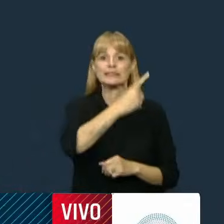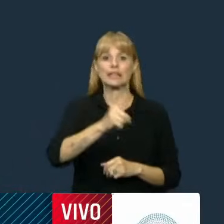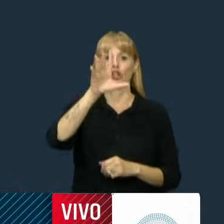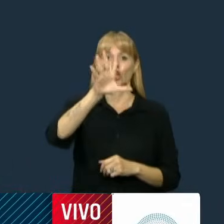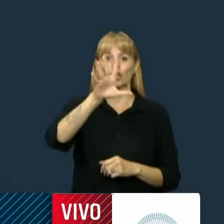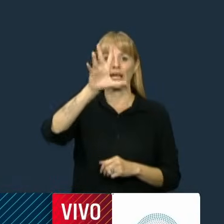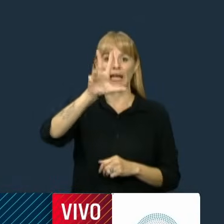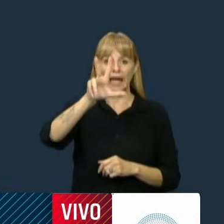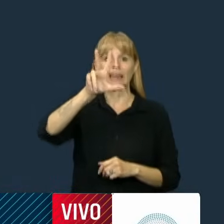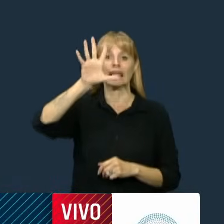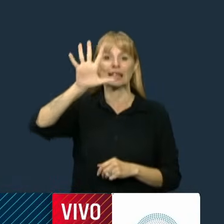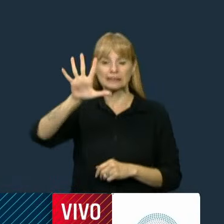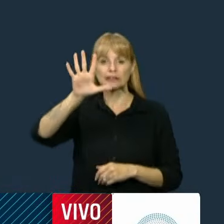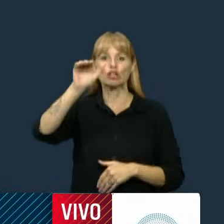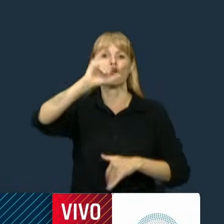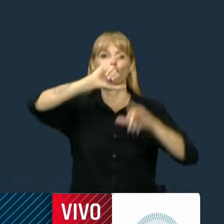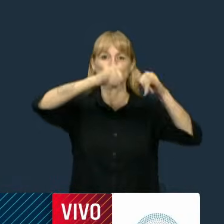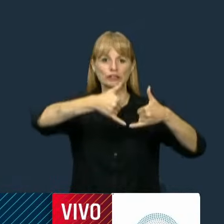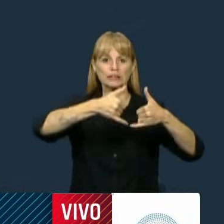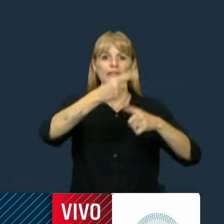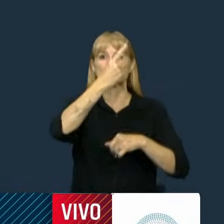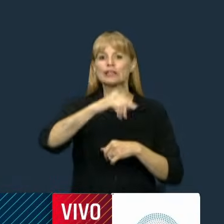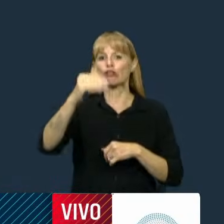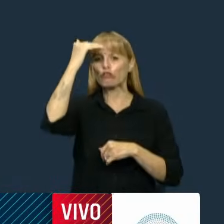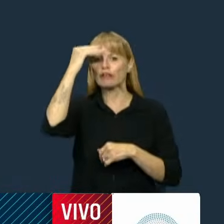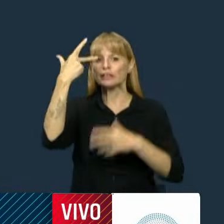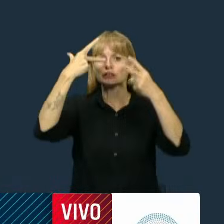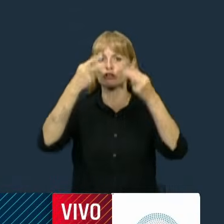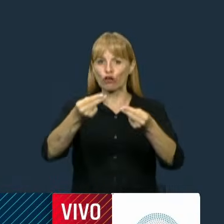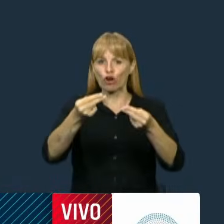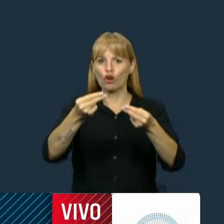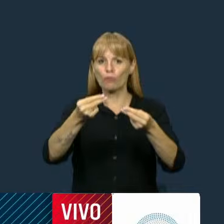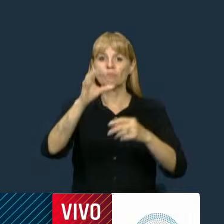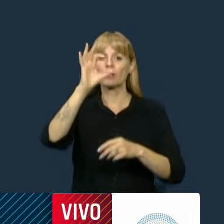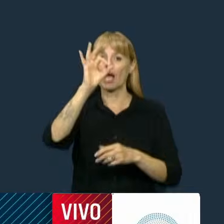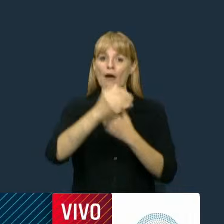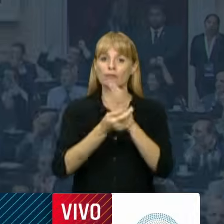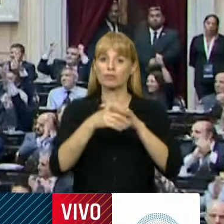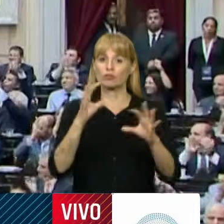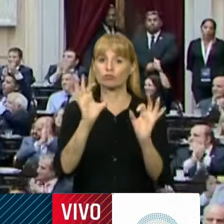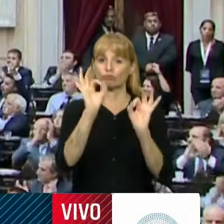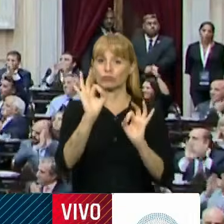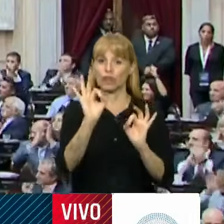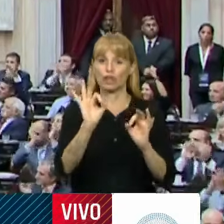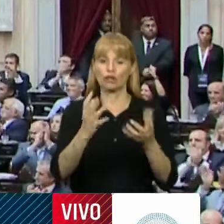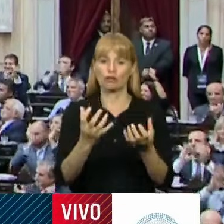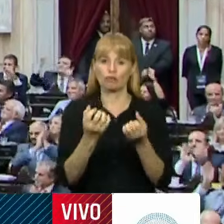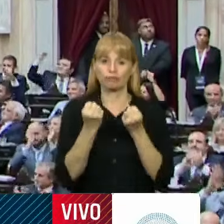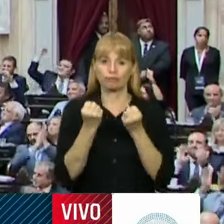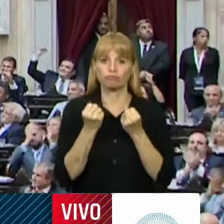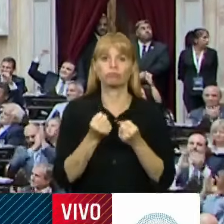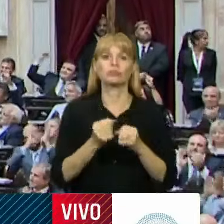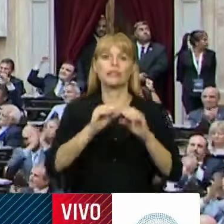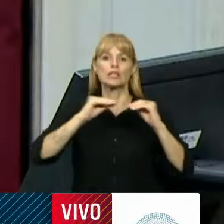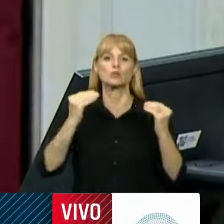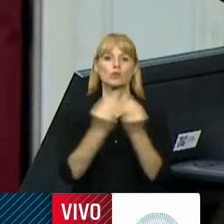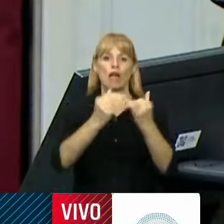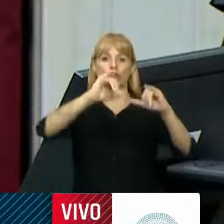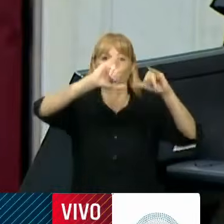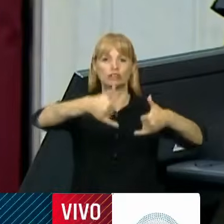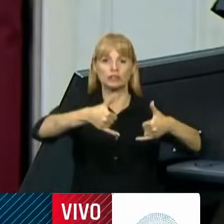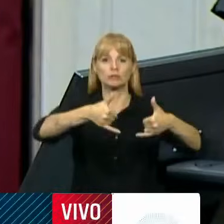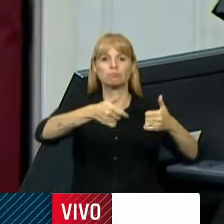135 votos afirmativos, 115 negativos, 0 abstenciones. Resulta afirmativo,